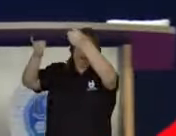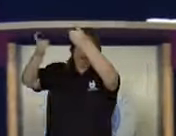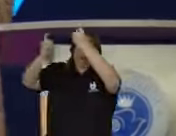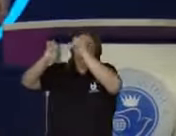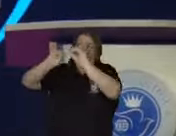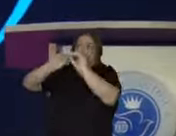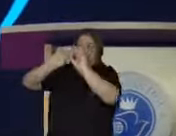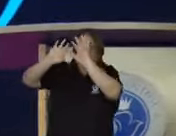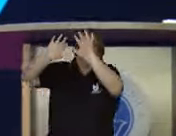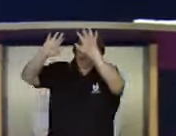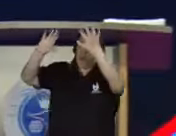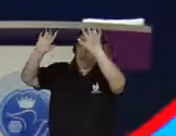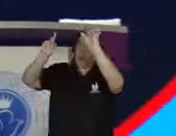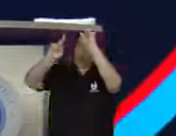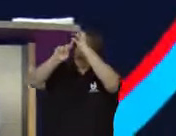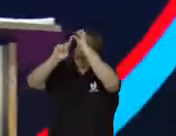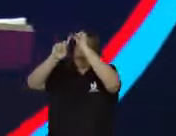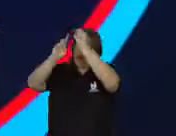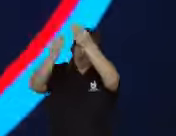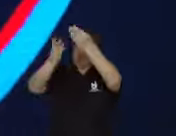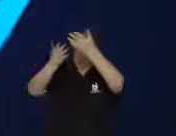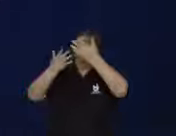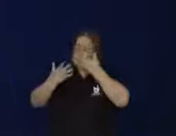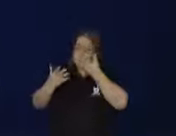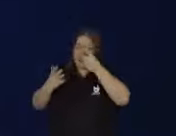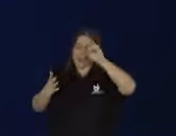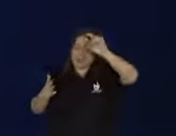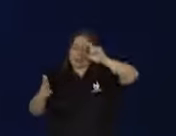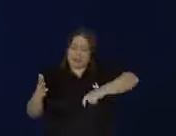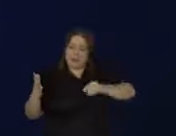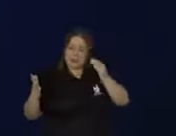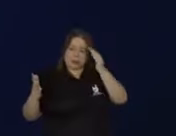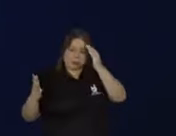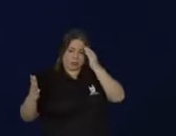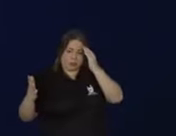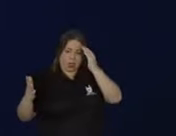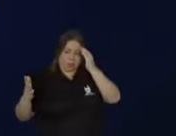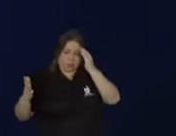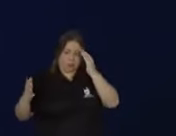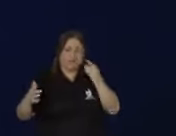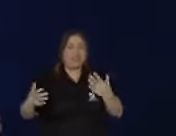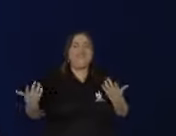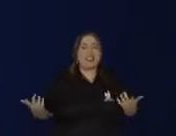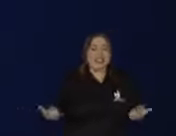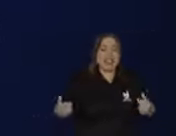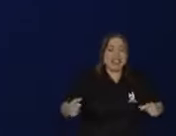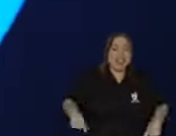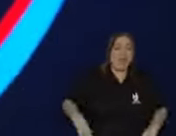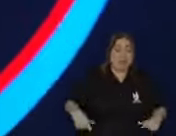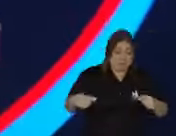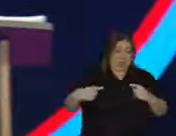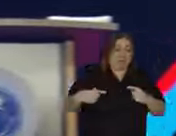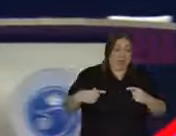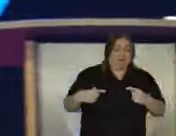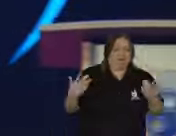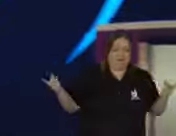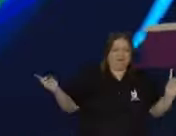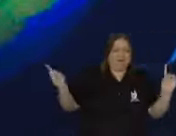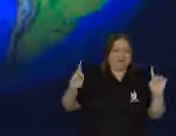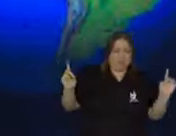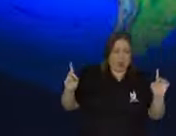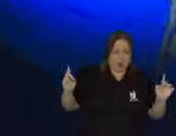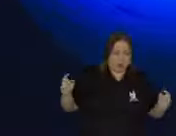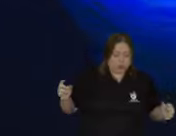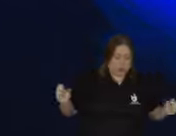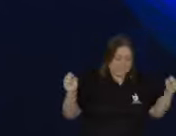tengo que ser consciente. Tengo que saber que vivimos en medio de una batalla y que el Señor nos dio armas en nuestra